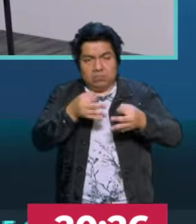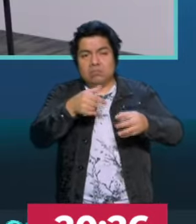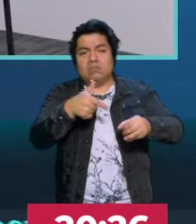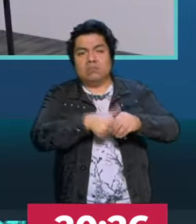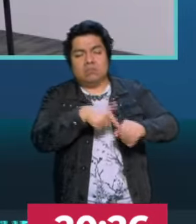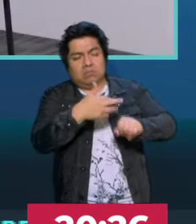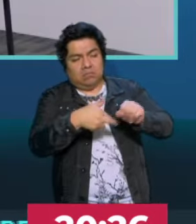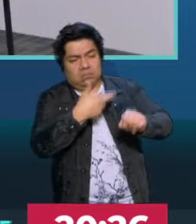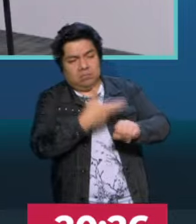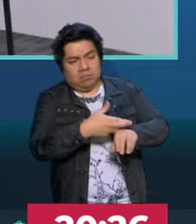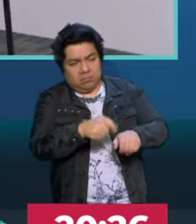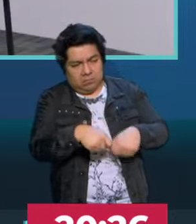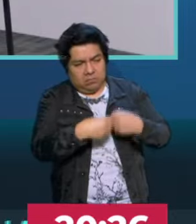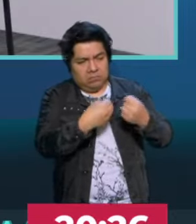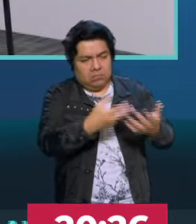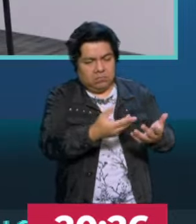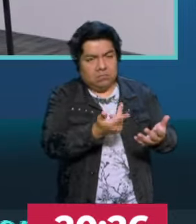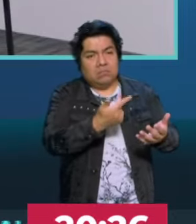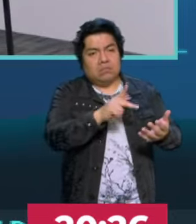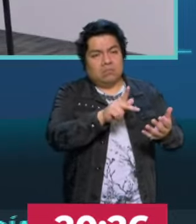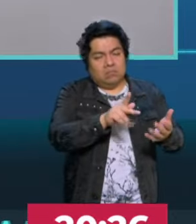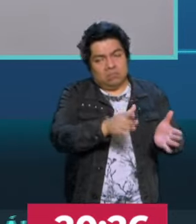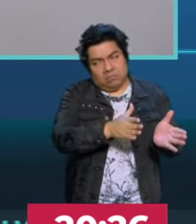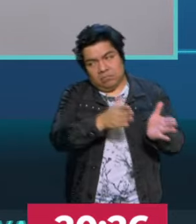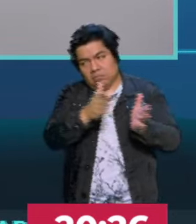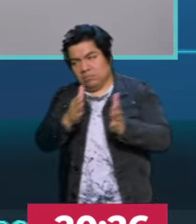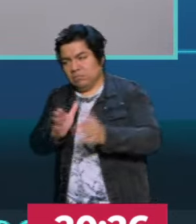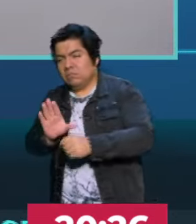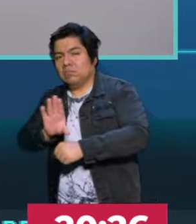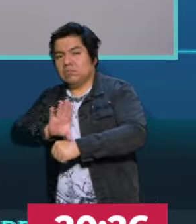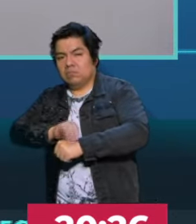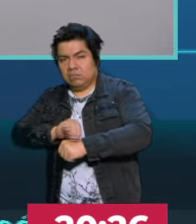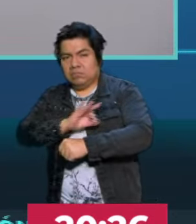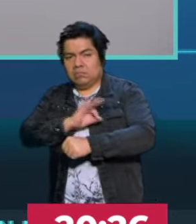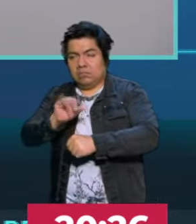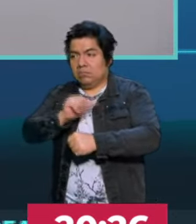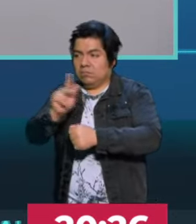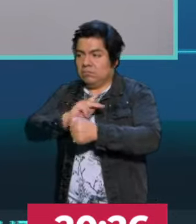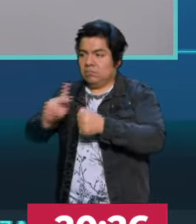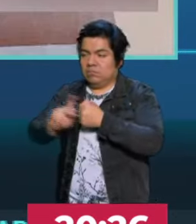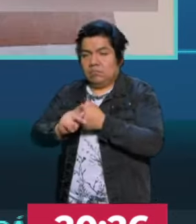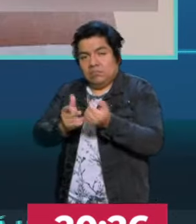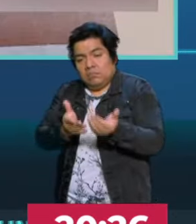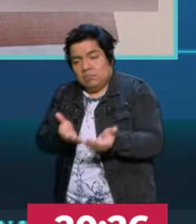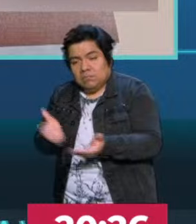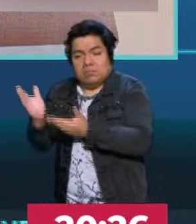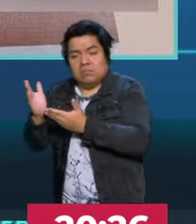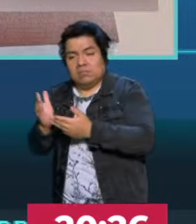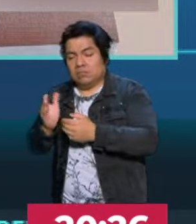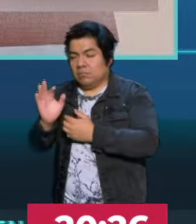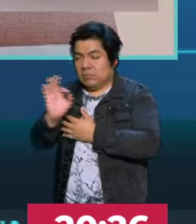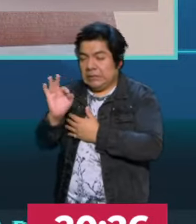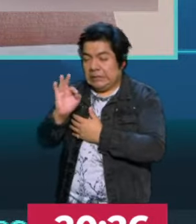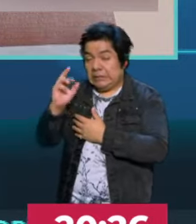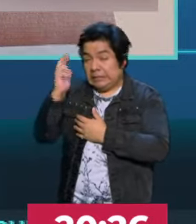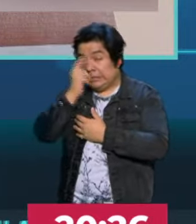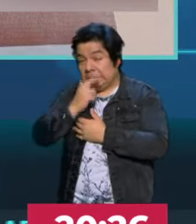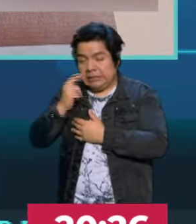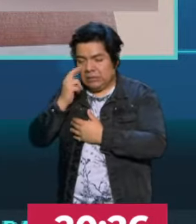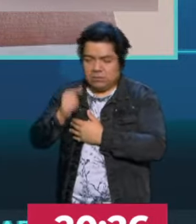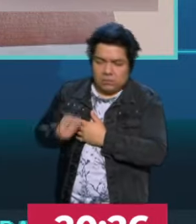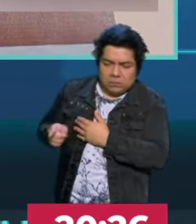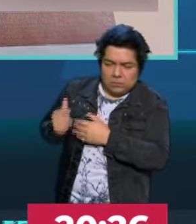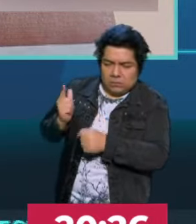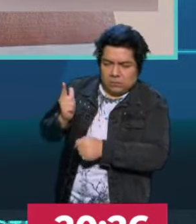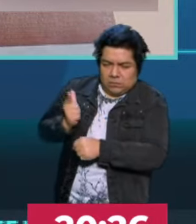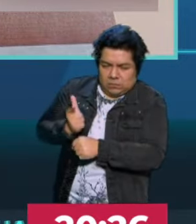gasolineras, pero está también la que se tendría permiso para importarla, que hay una manera de trazabilidad para ir